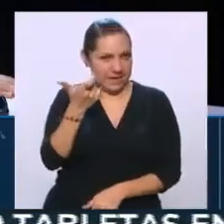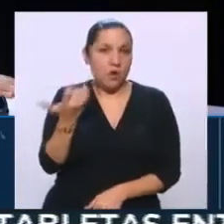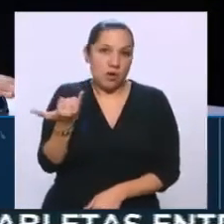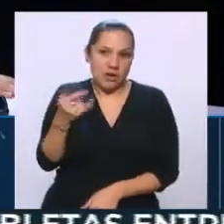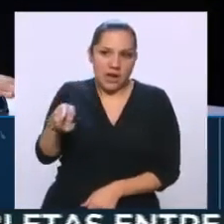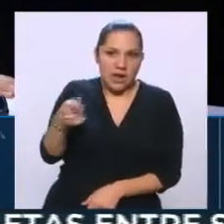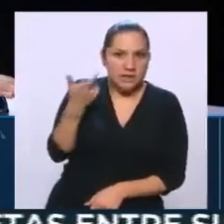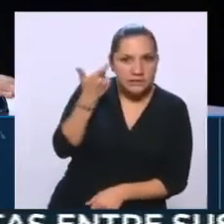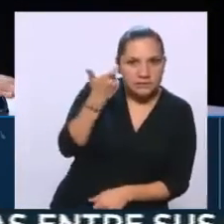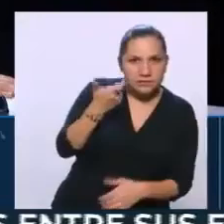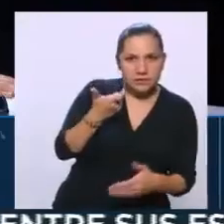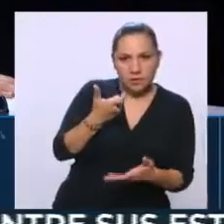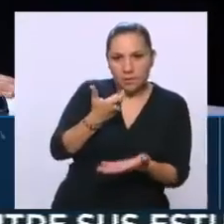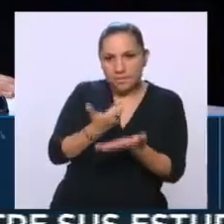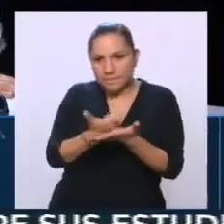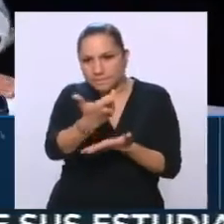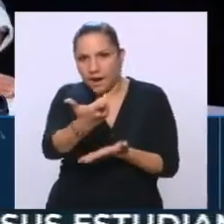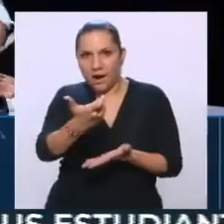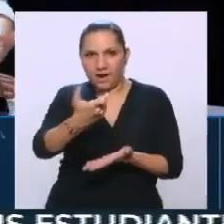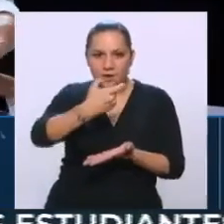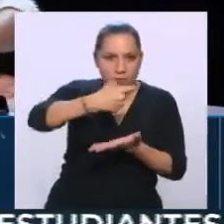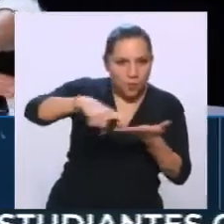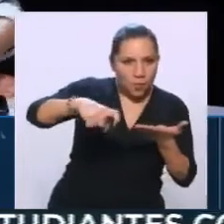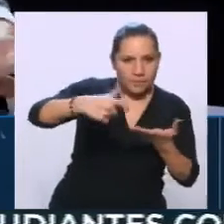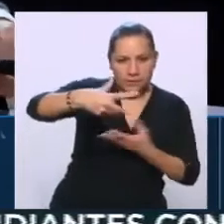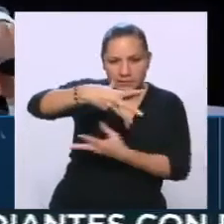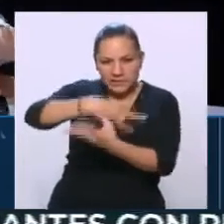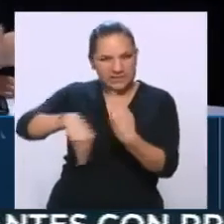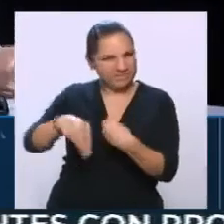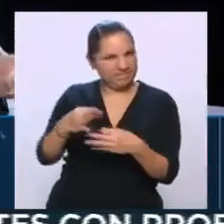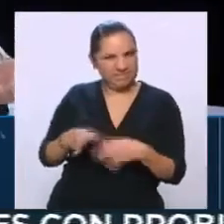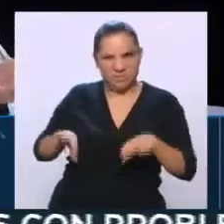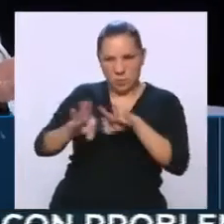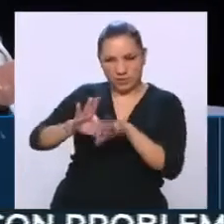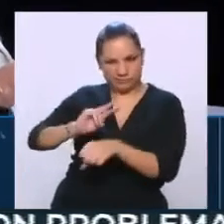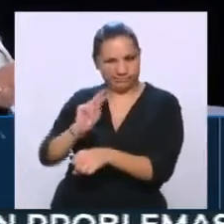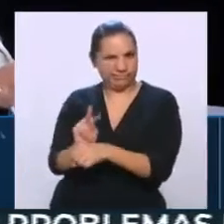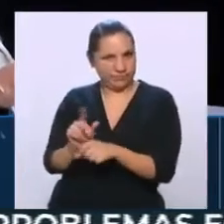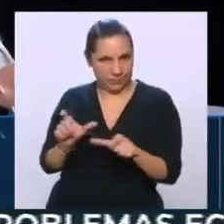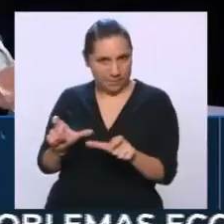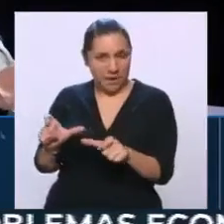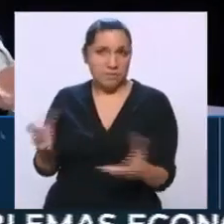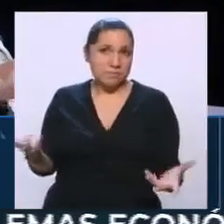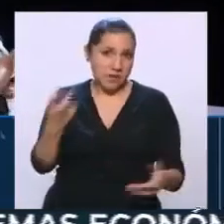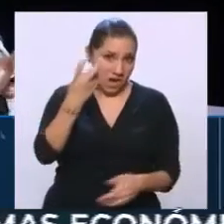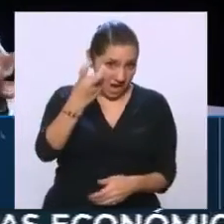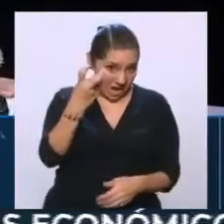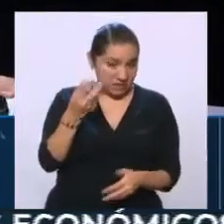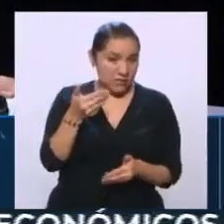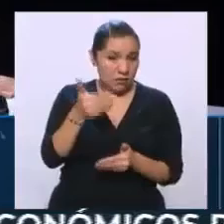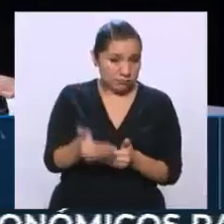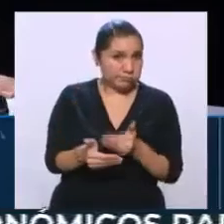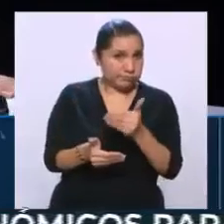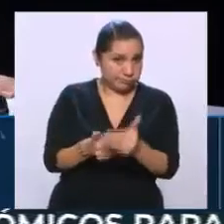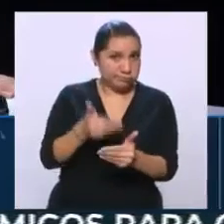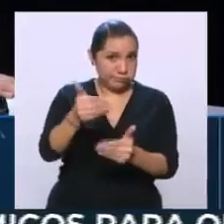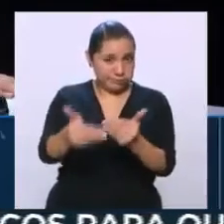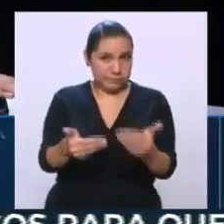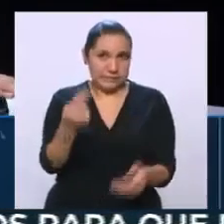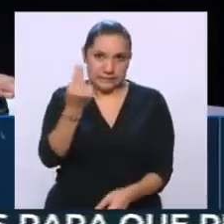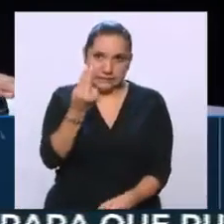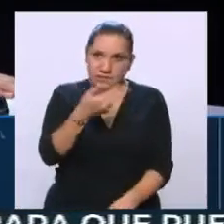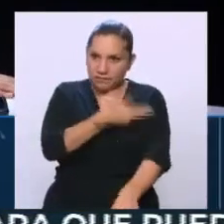evidentemente. Hay como mucho camino que hay que recorrer todavía ahí, Arturo. Ahora estábamos viendo